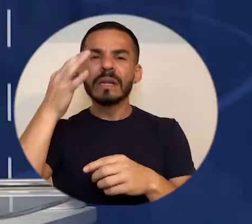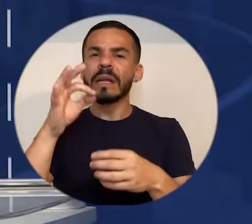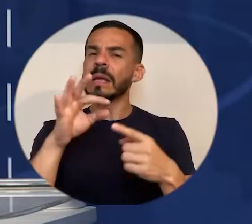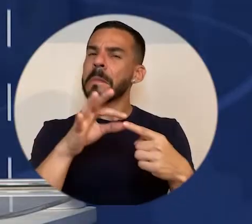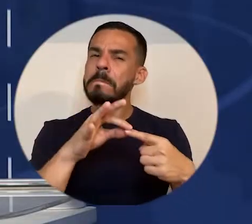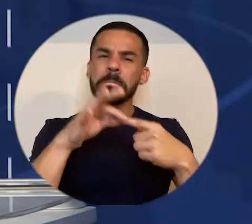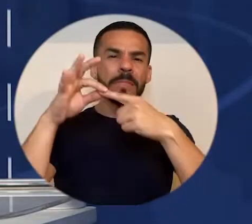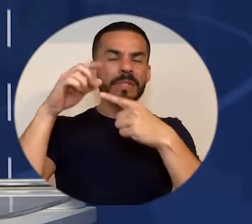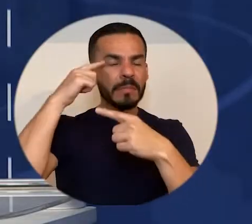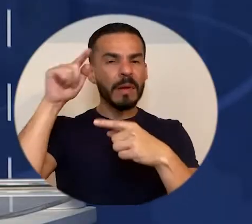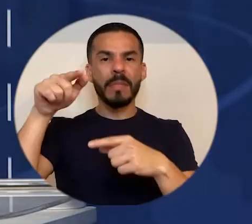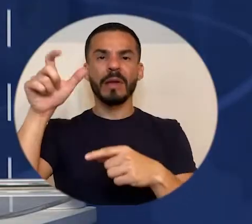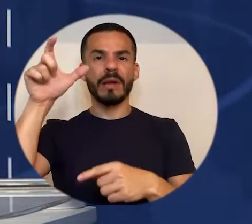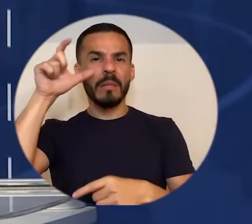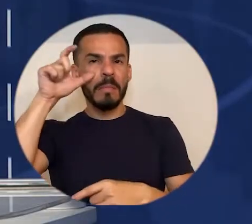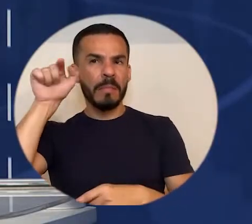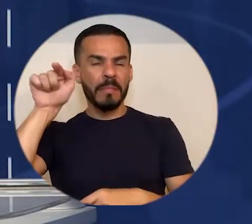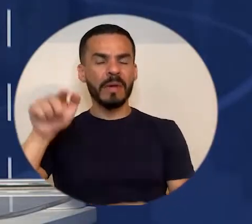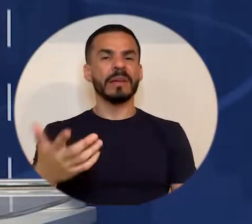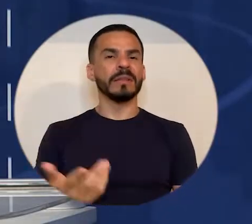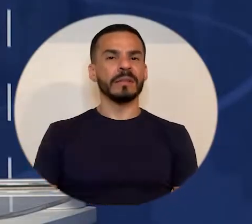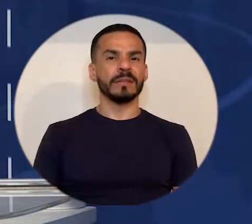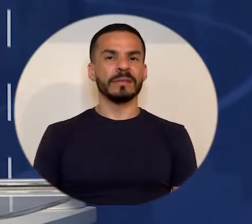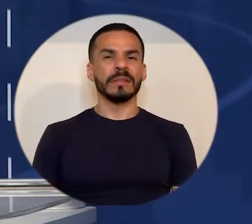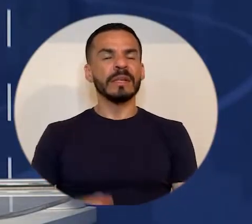que son los principales que Joe Biden está